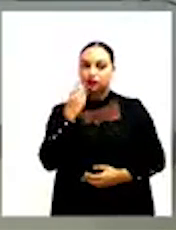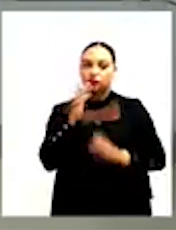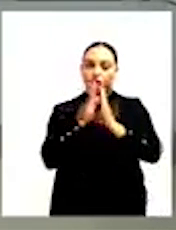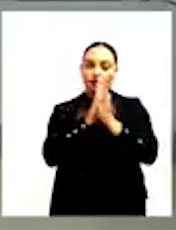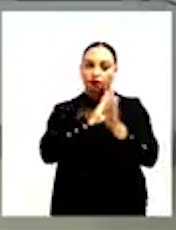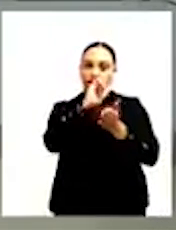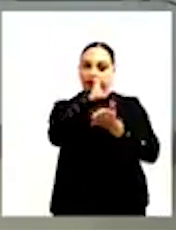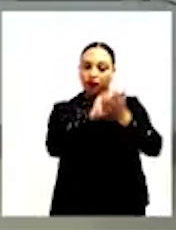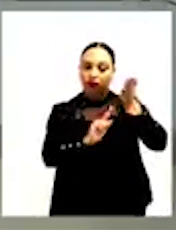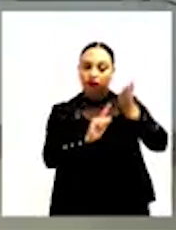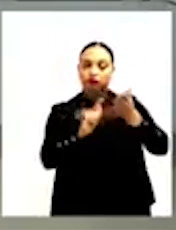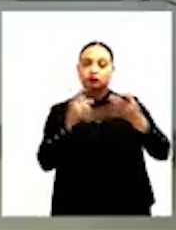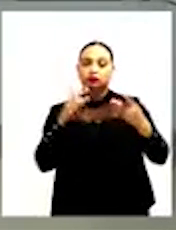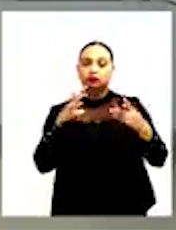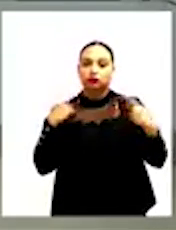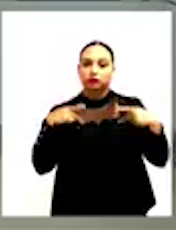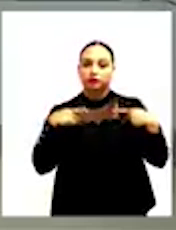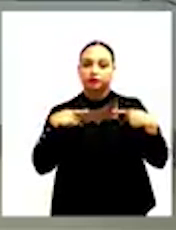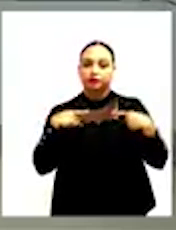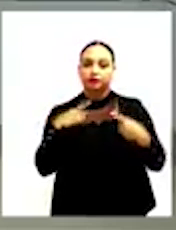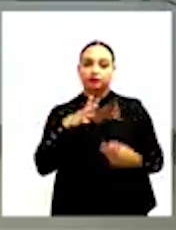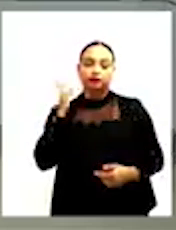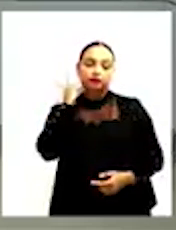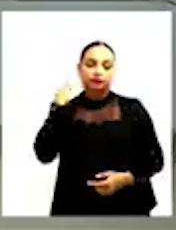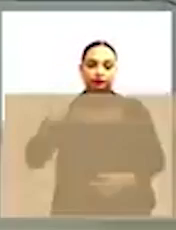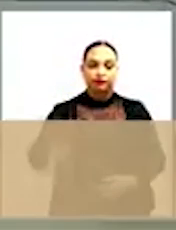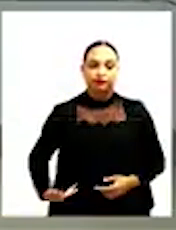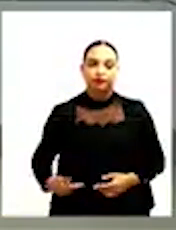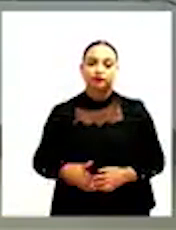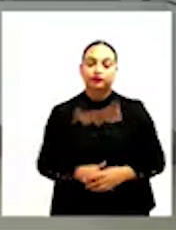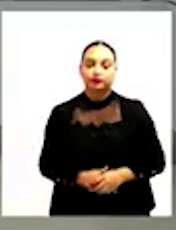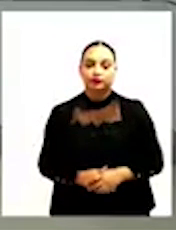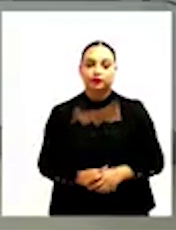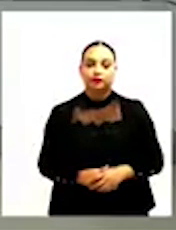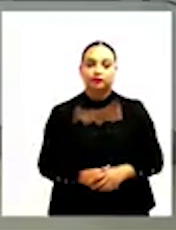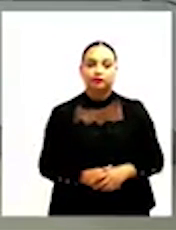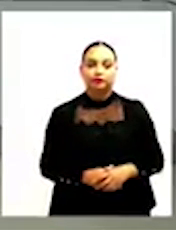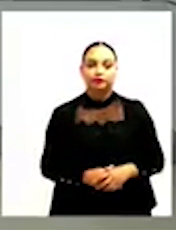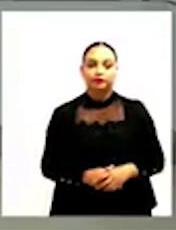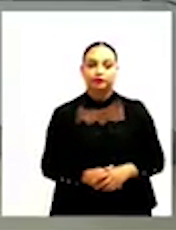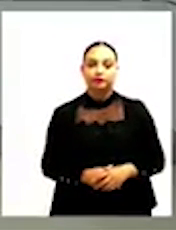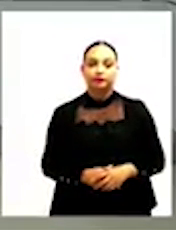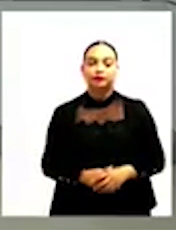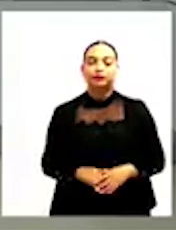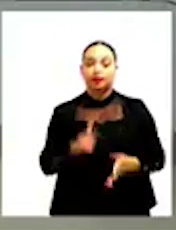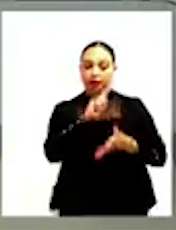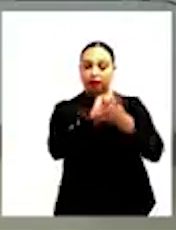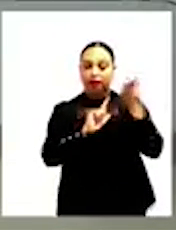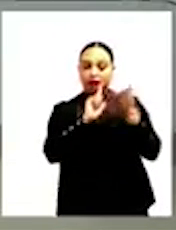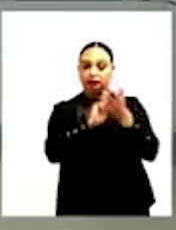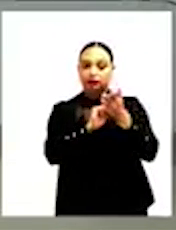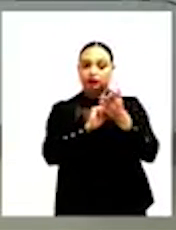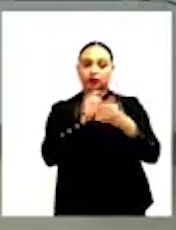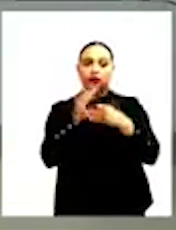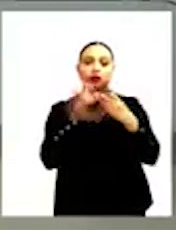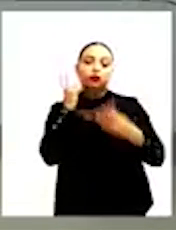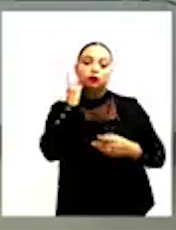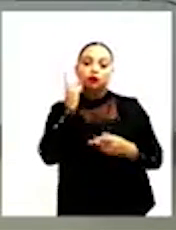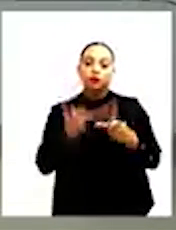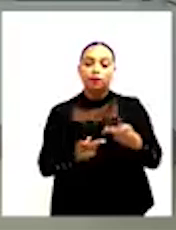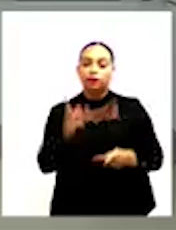riendas del rebaño y en los pasillos del palacio legislativo ya lo acusan de no ser empático y tan